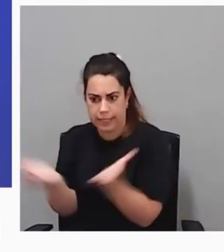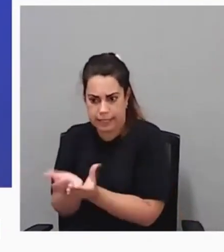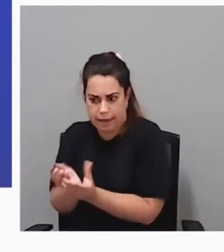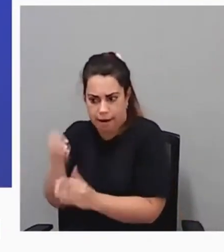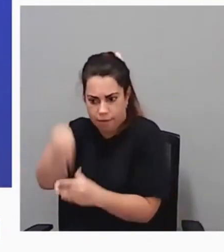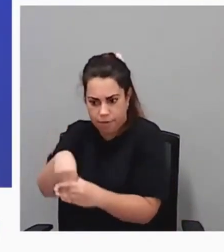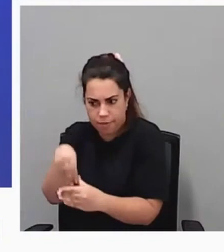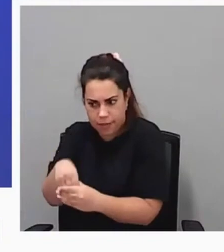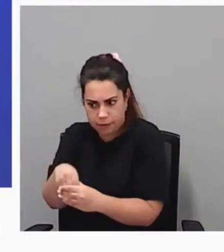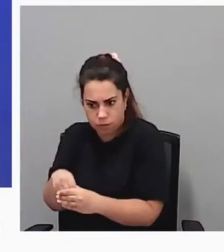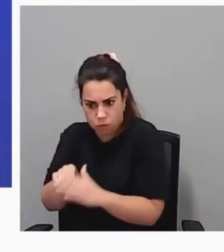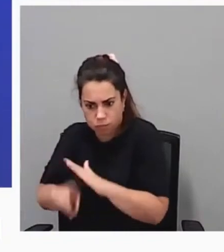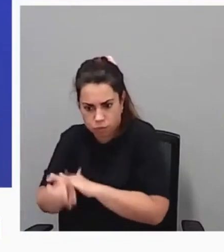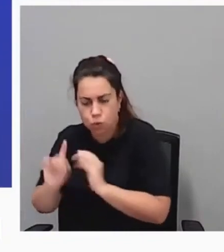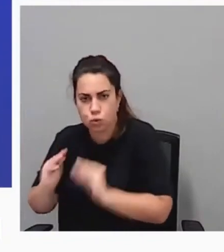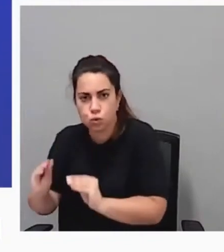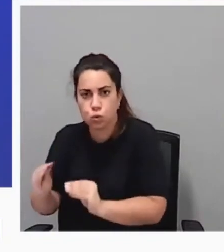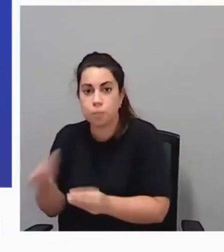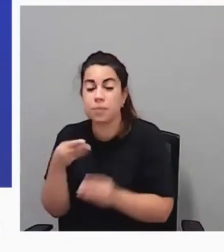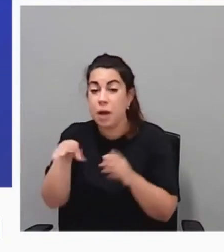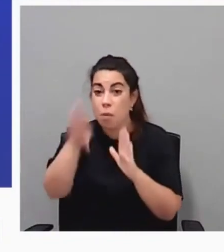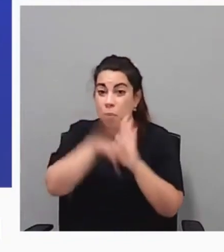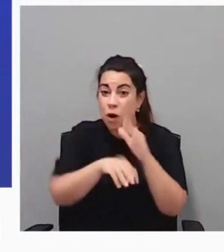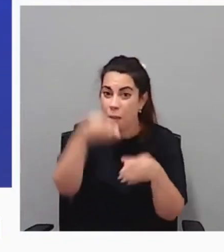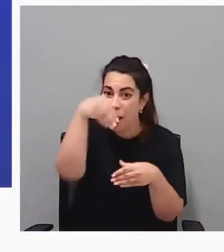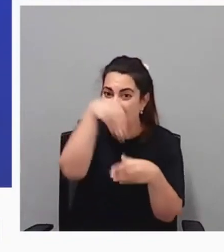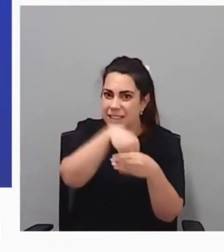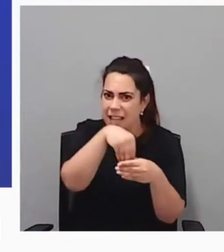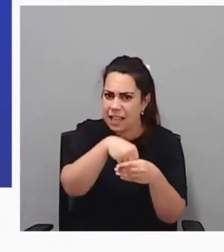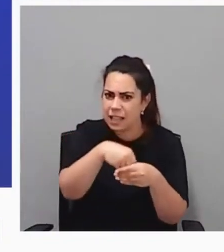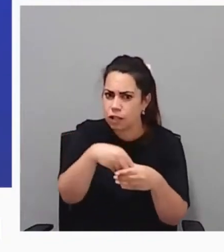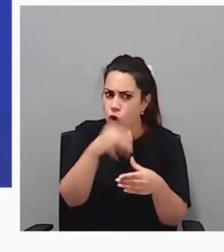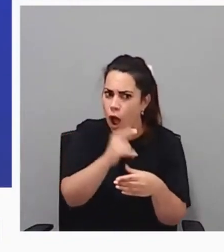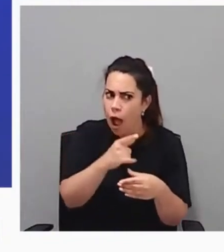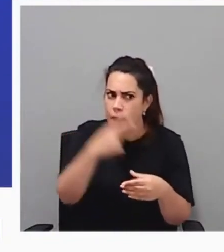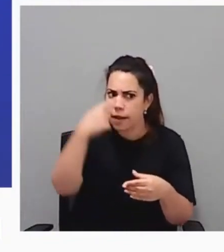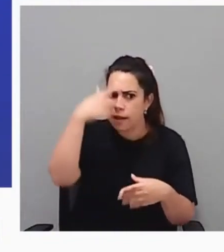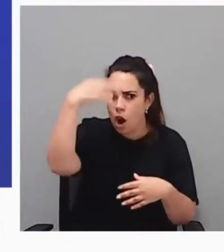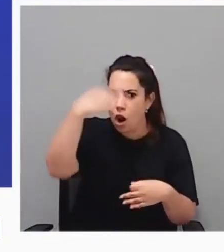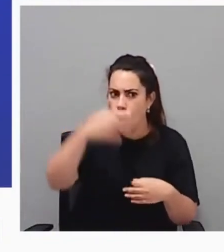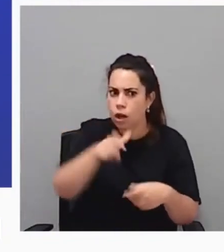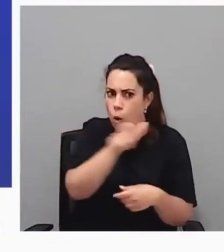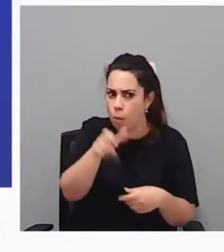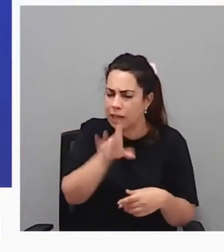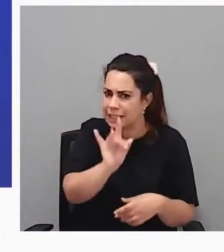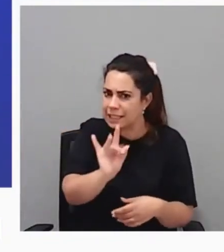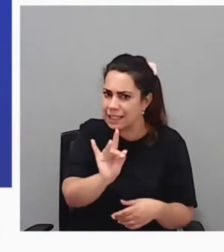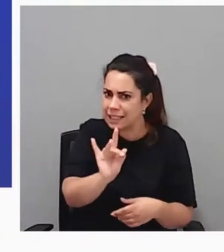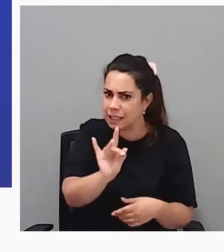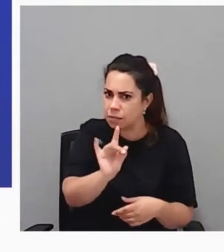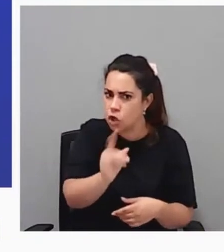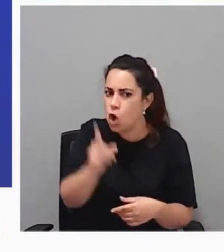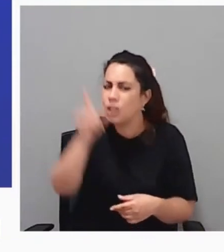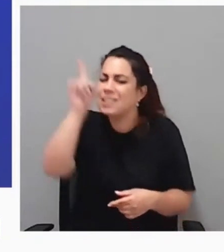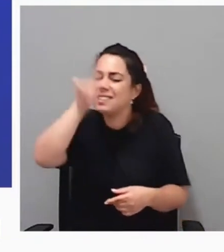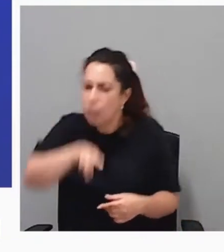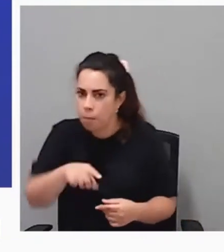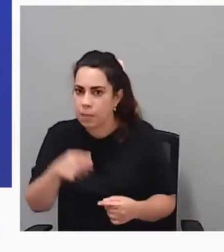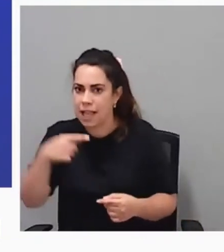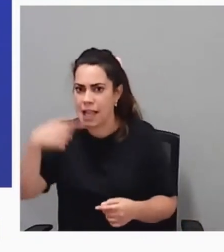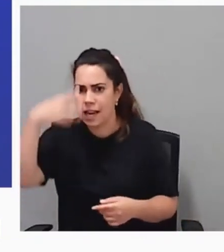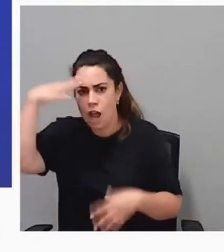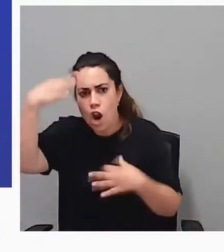programas que llevan dentro de sí mismos no solo la lógica humana, sino la lógica de la física de la